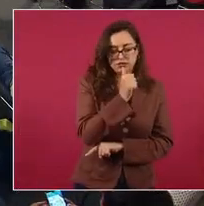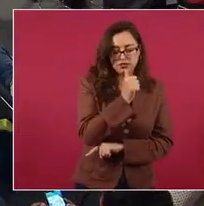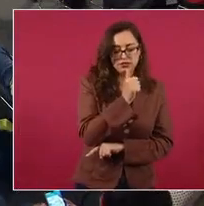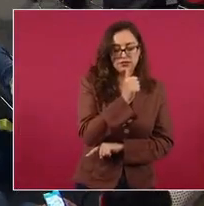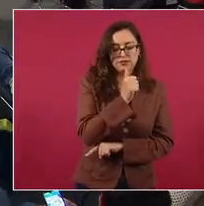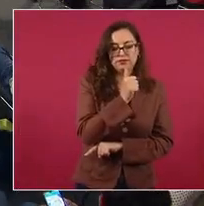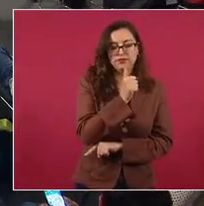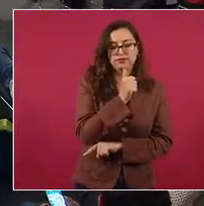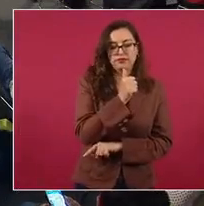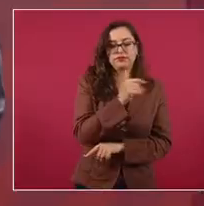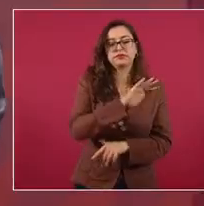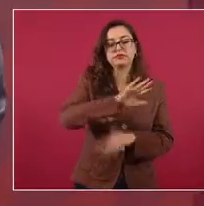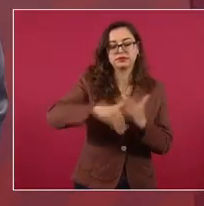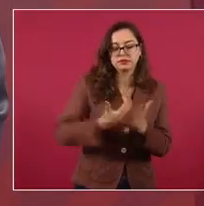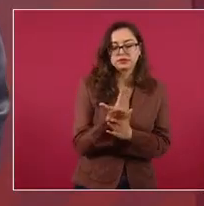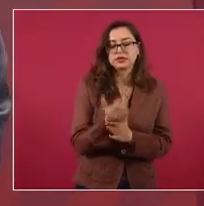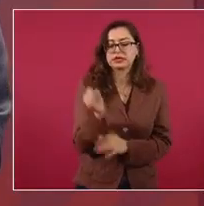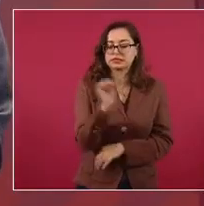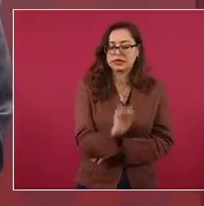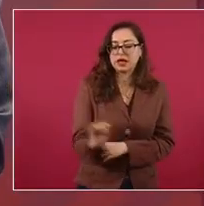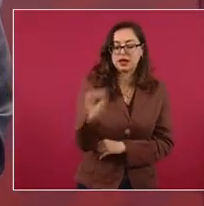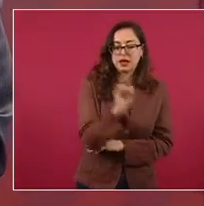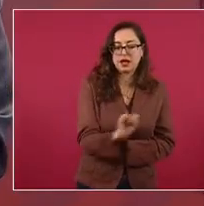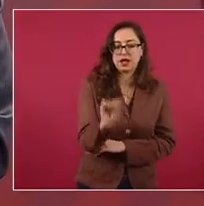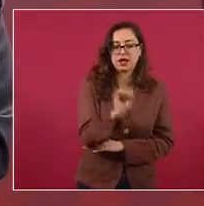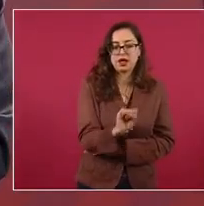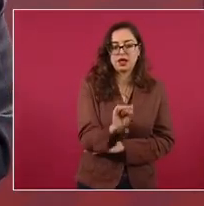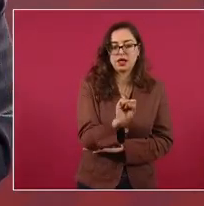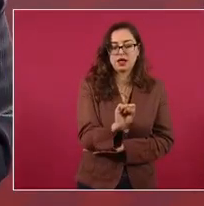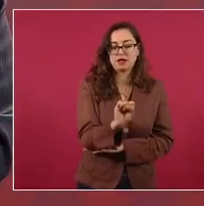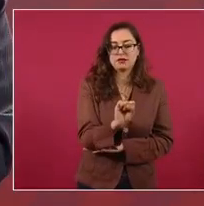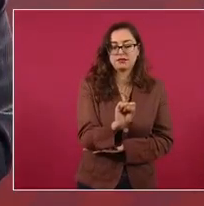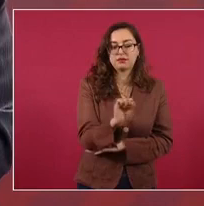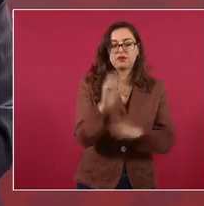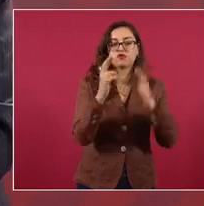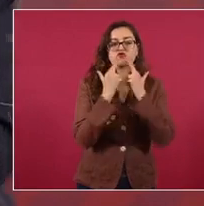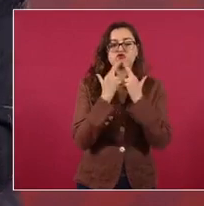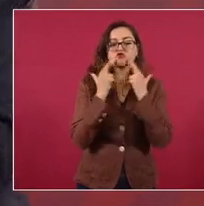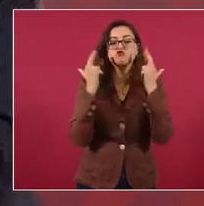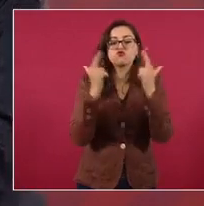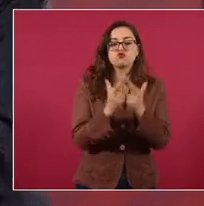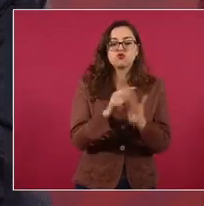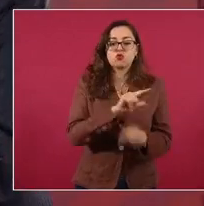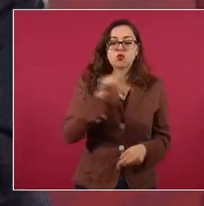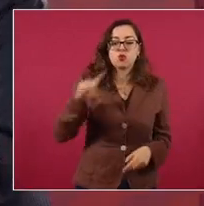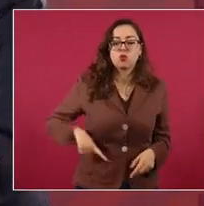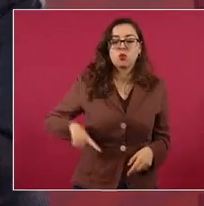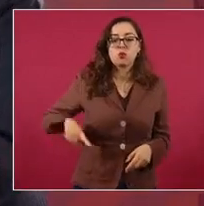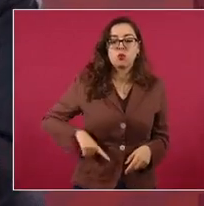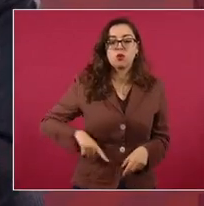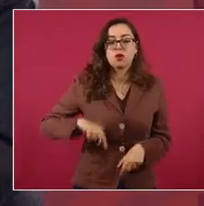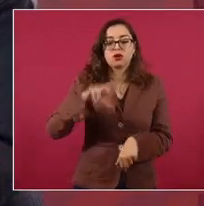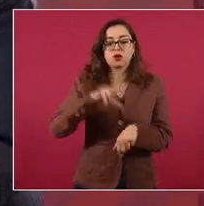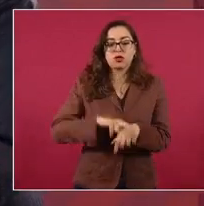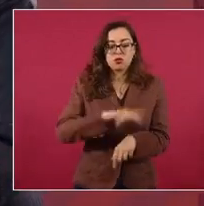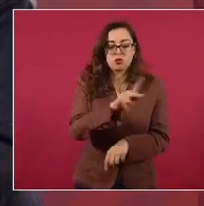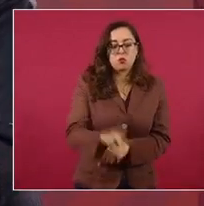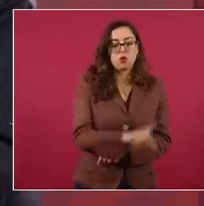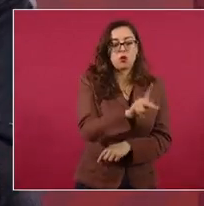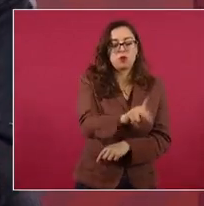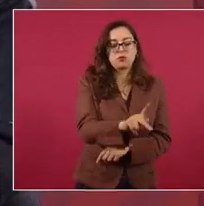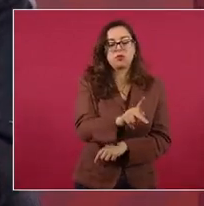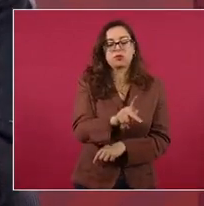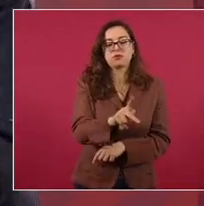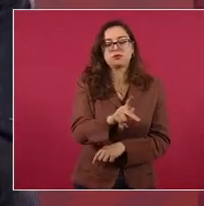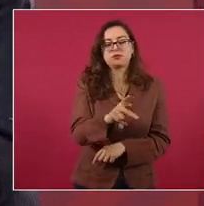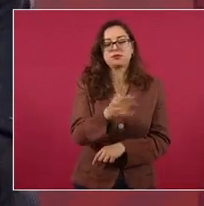el sábado vamos a una reunión con los gobernadores de los pueblos yaquis